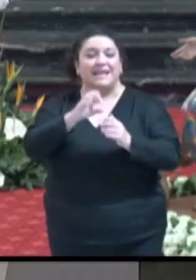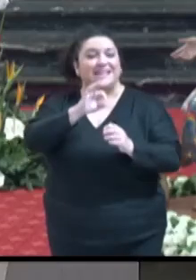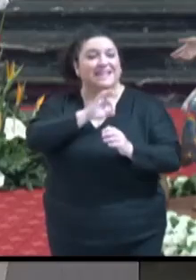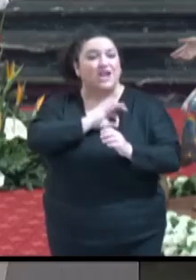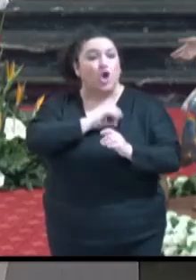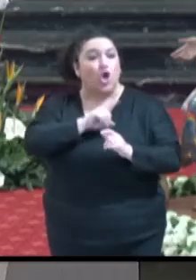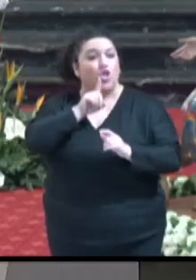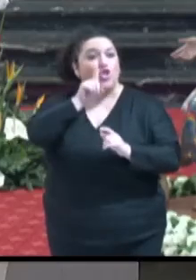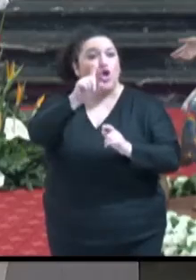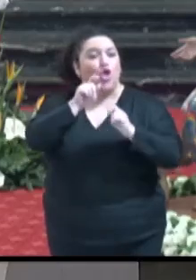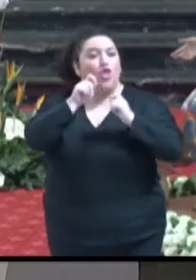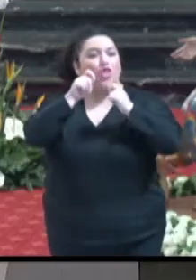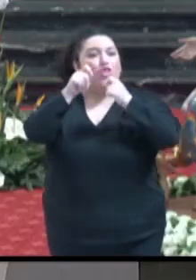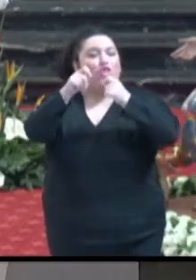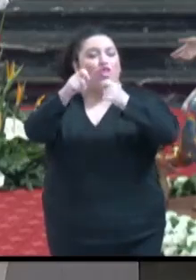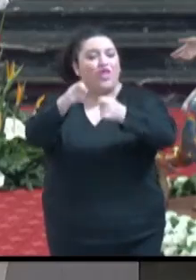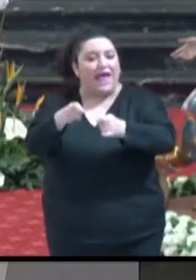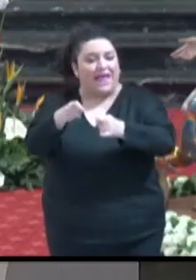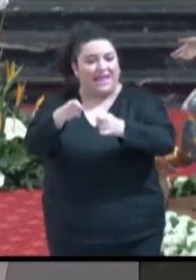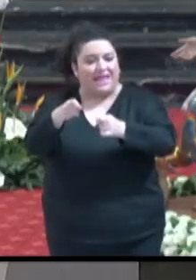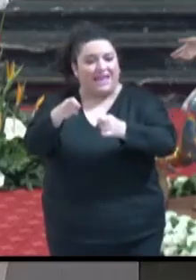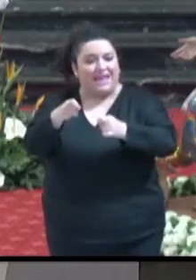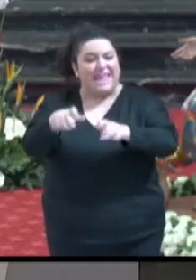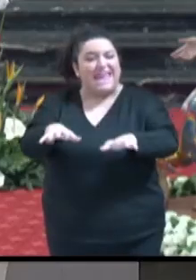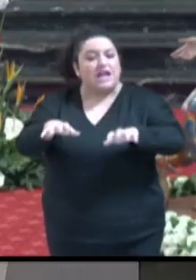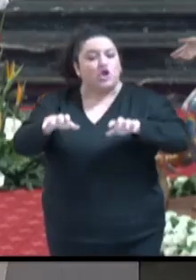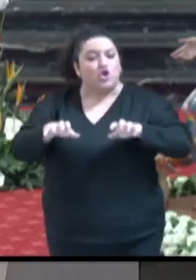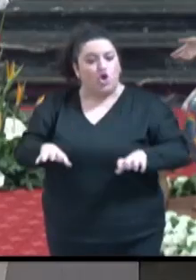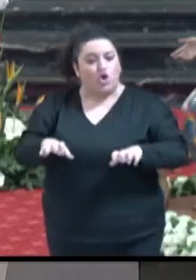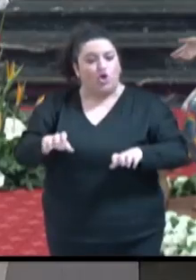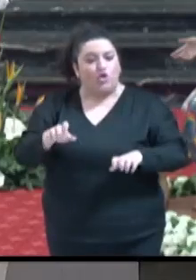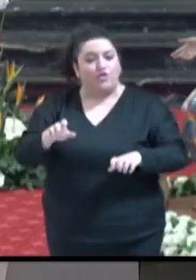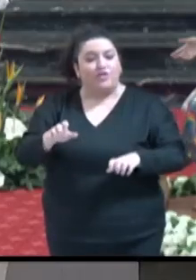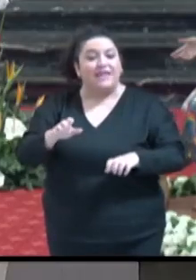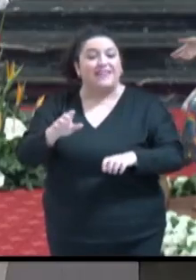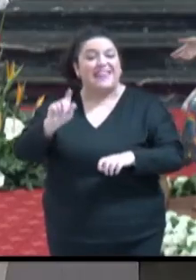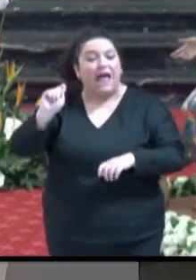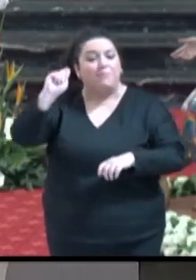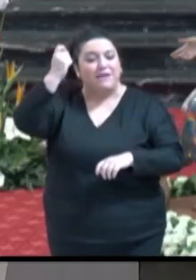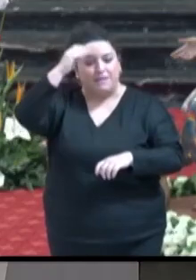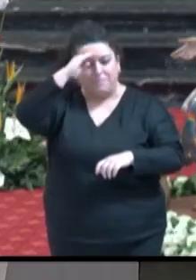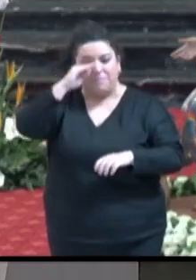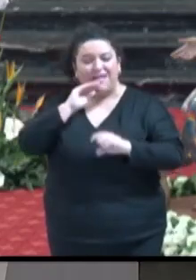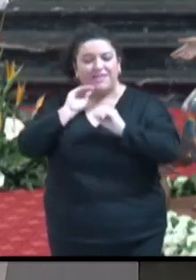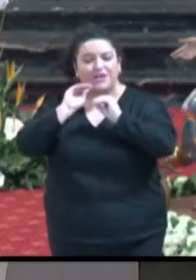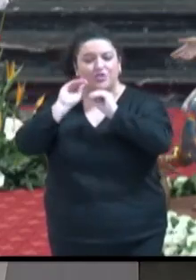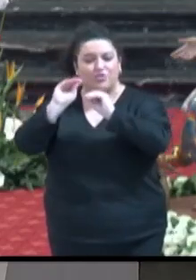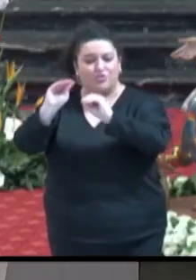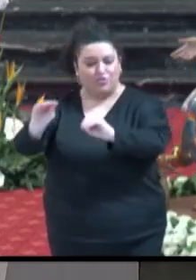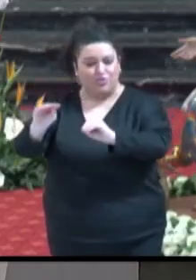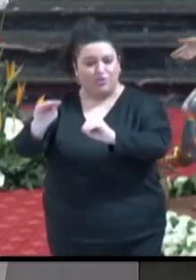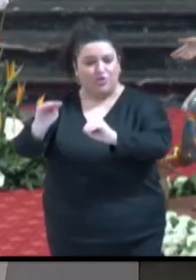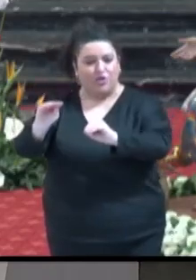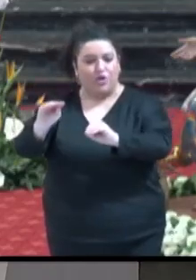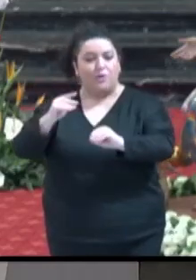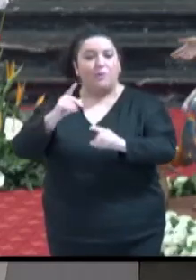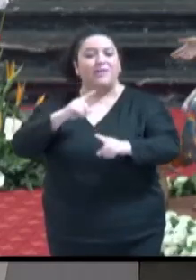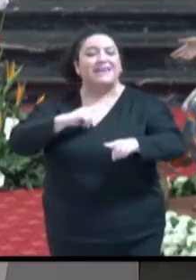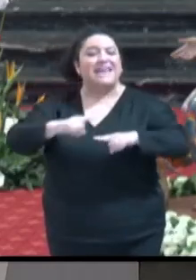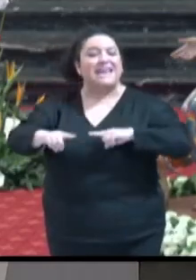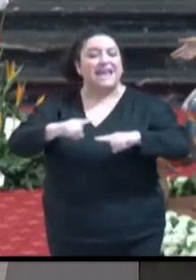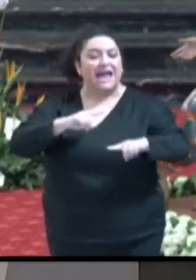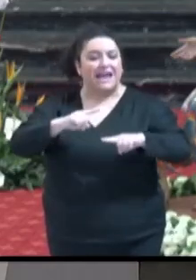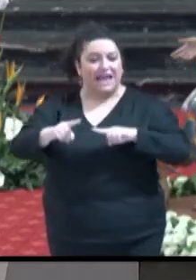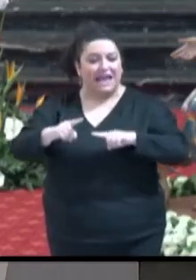dará el trono de David su padre reinará sobre la casa de Jacob